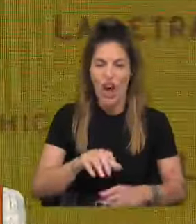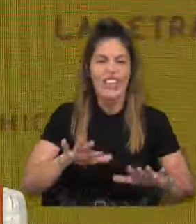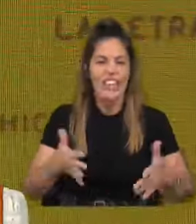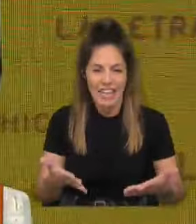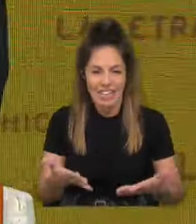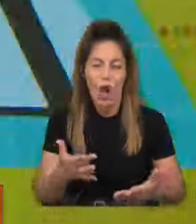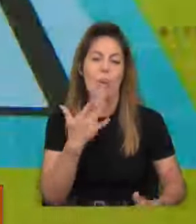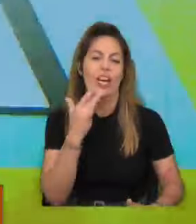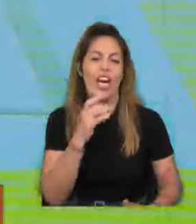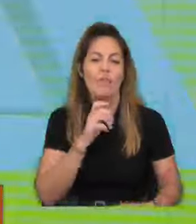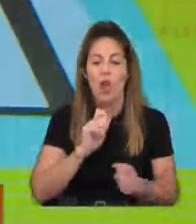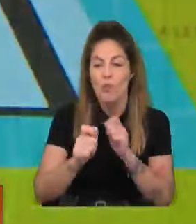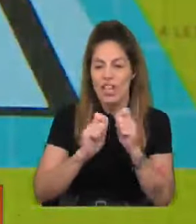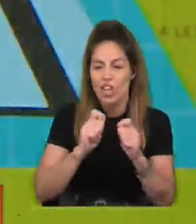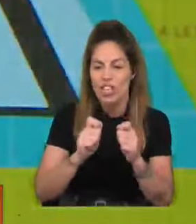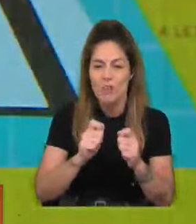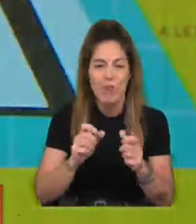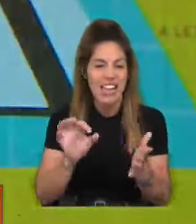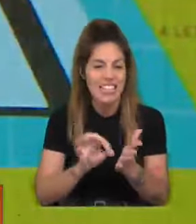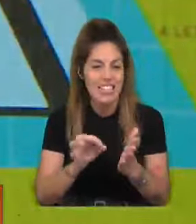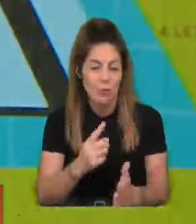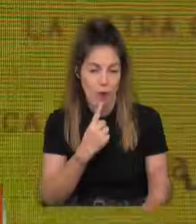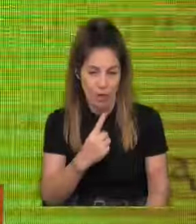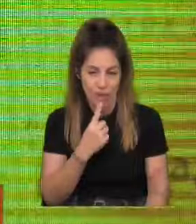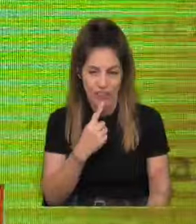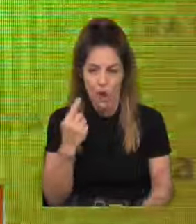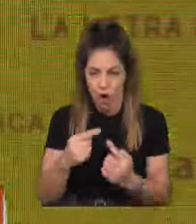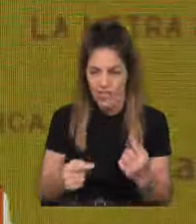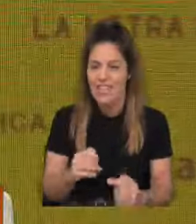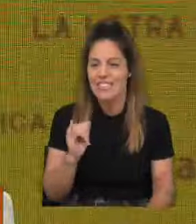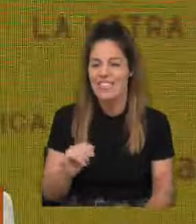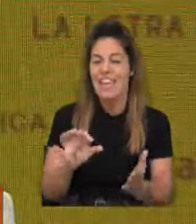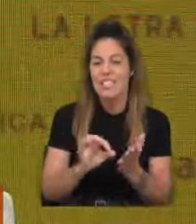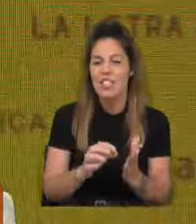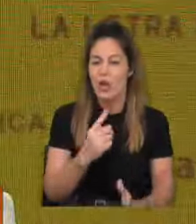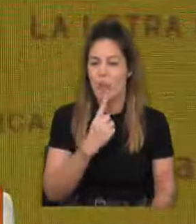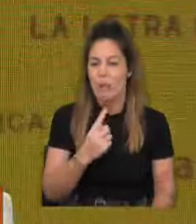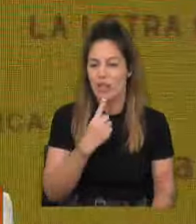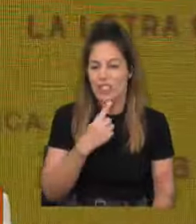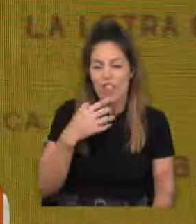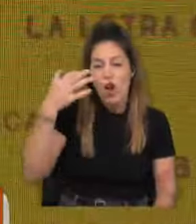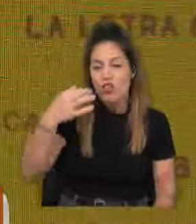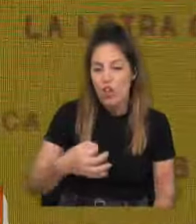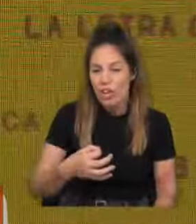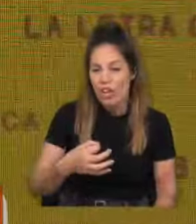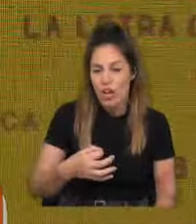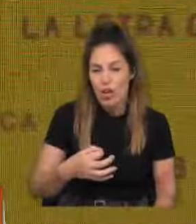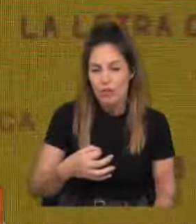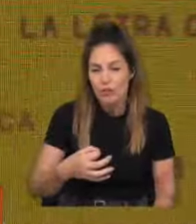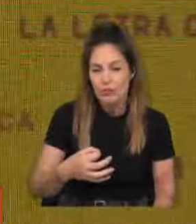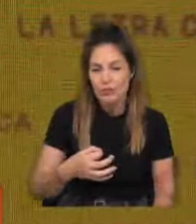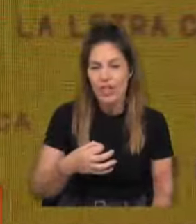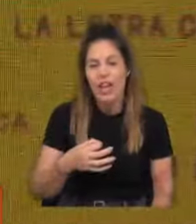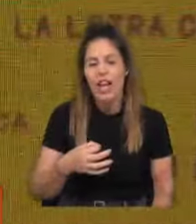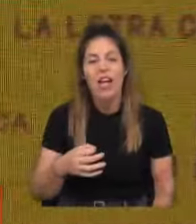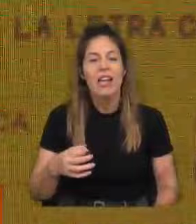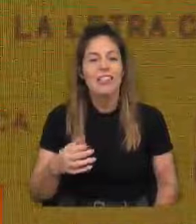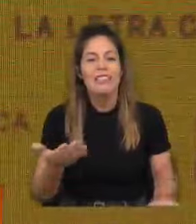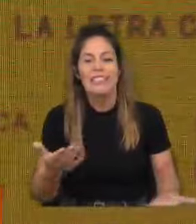por ejemplo el periodismo el sistema político etcétera correcto por ejemplo el sistema político yo creo que que ha